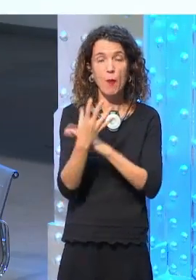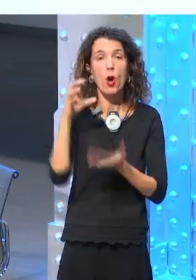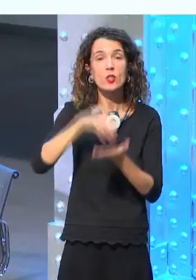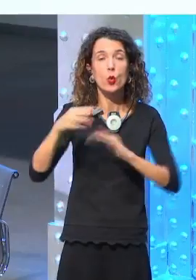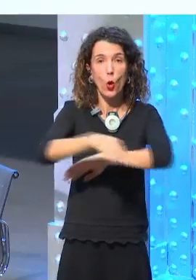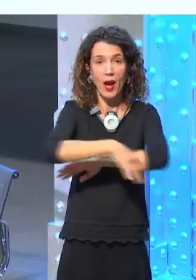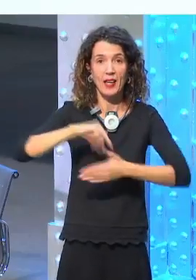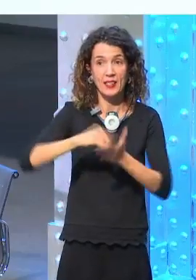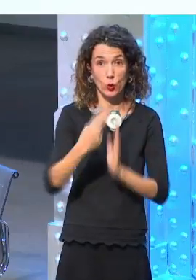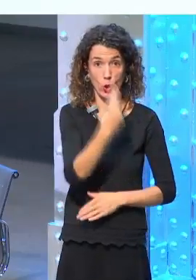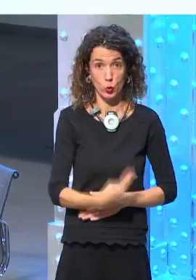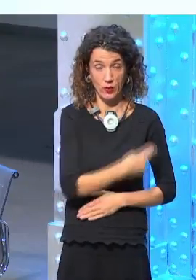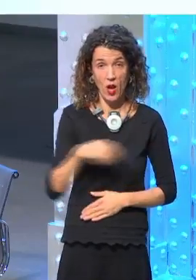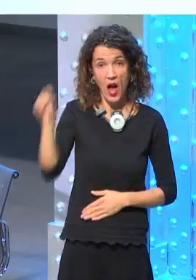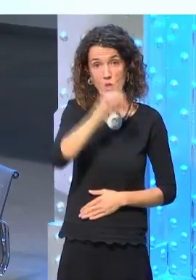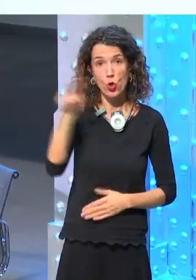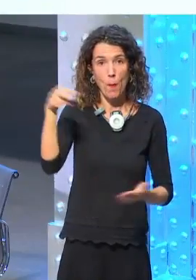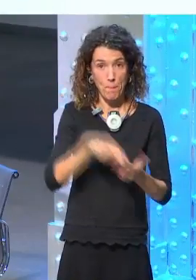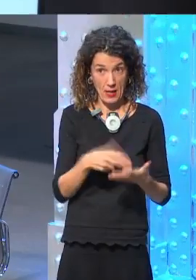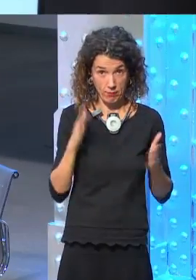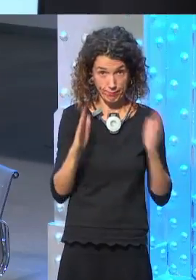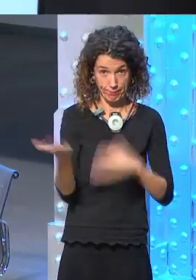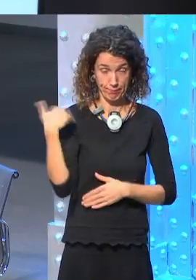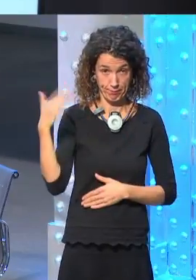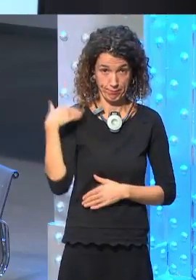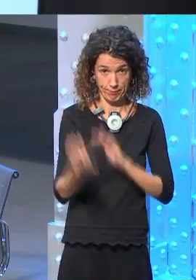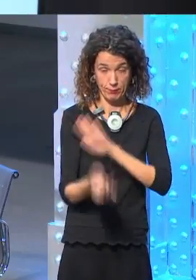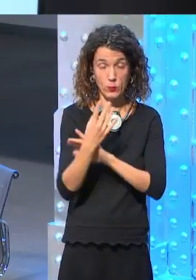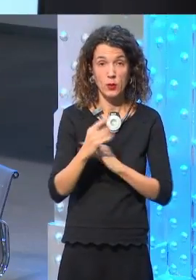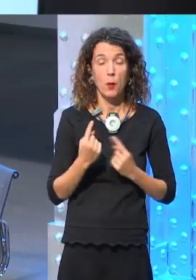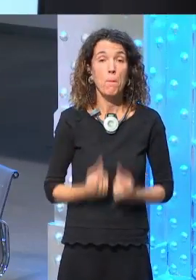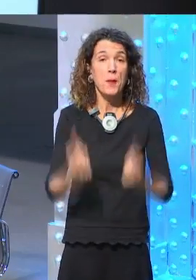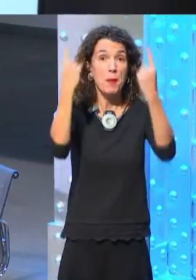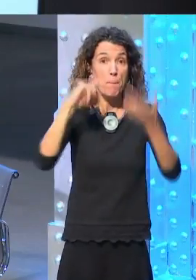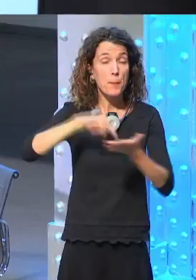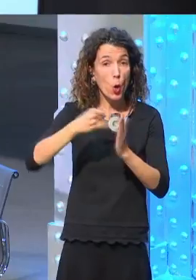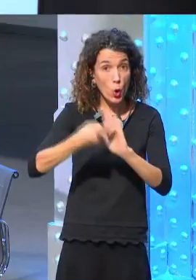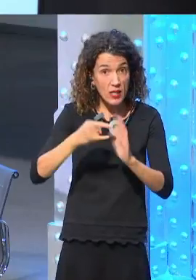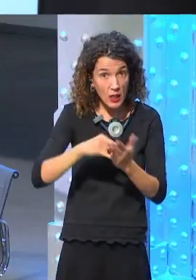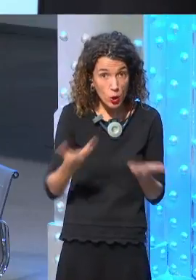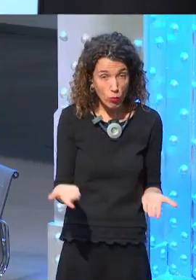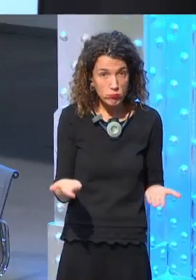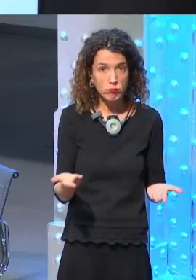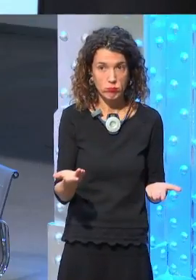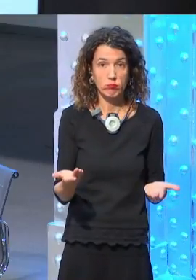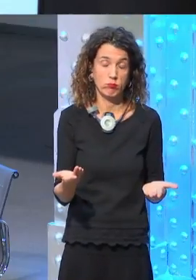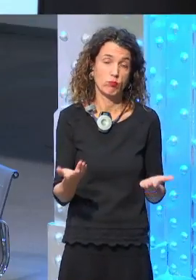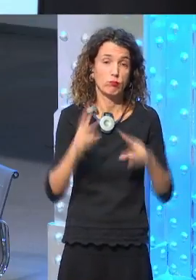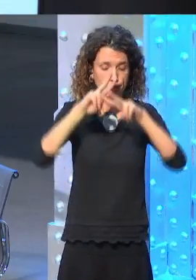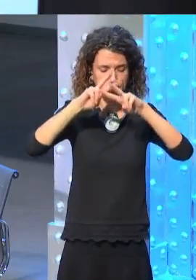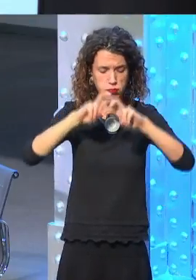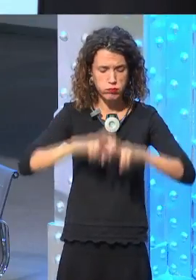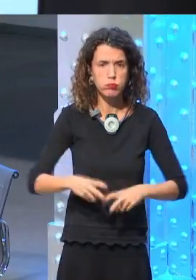estudio de arquitectura en Suiza en el año 2000. Uno de los primeros proyectos o prospecciones